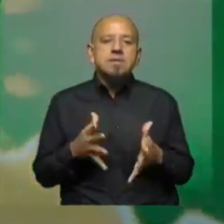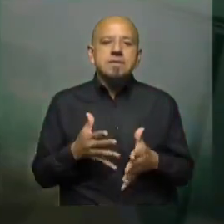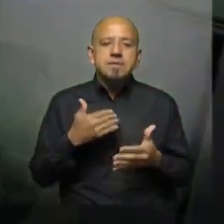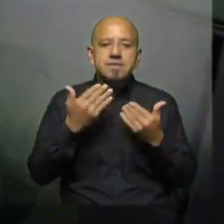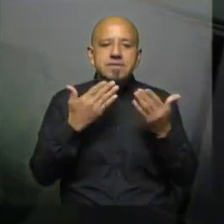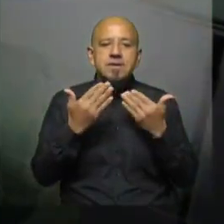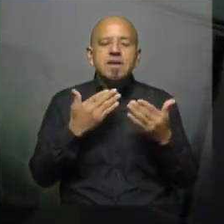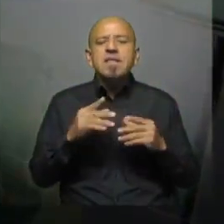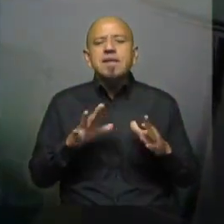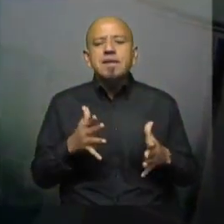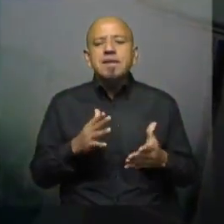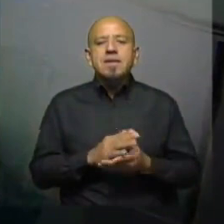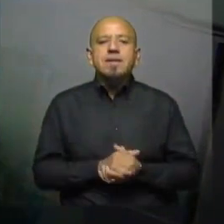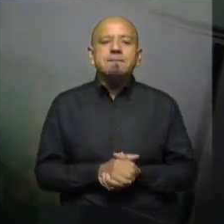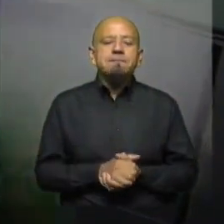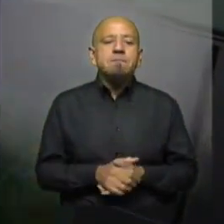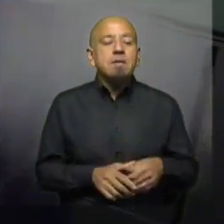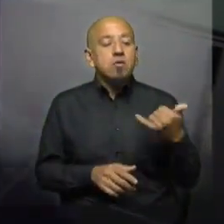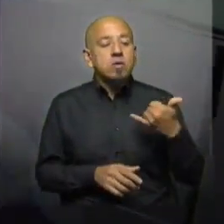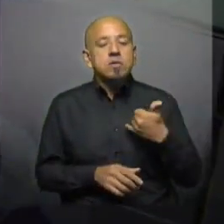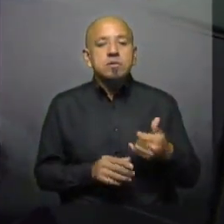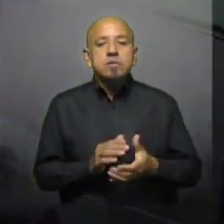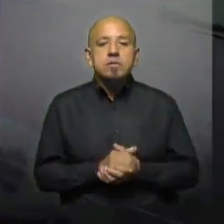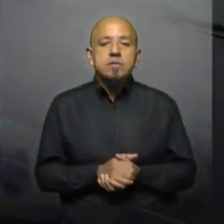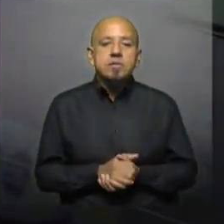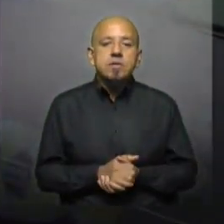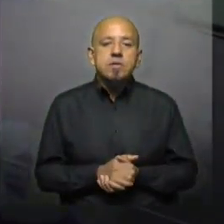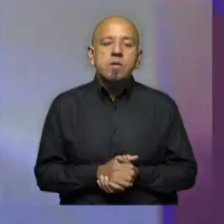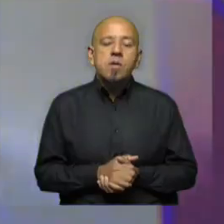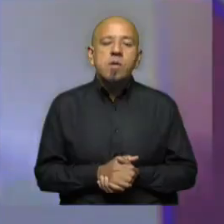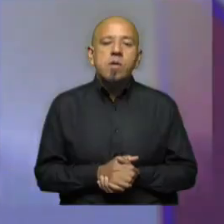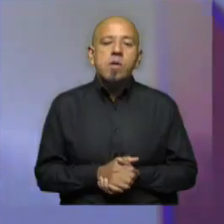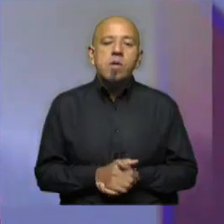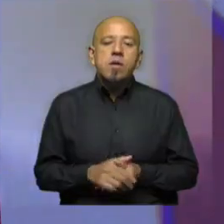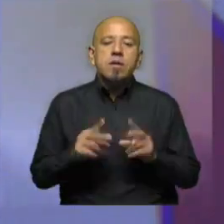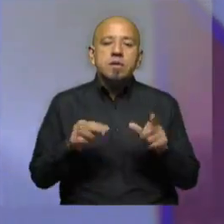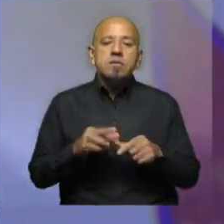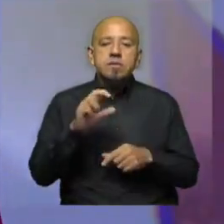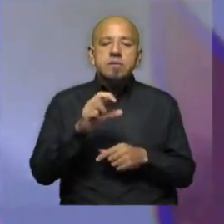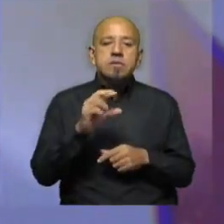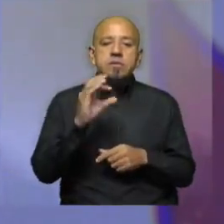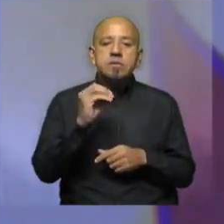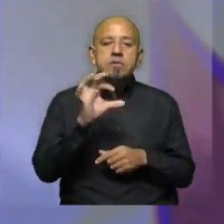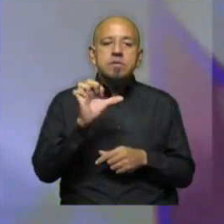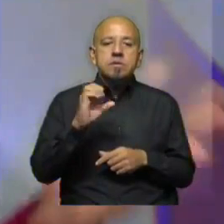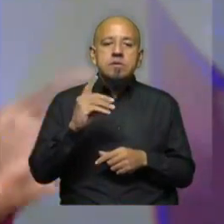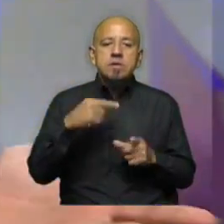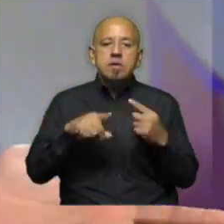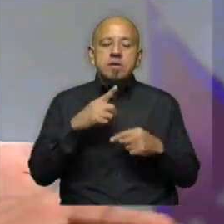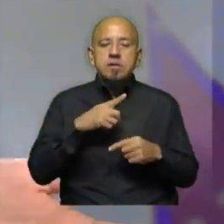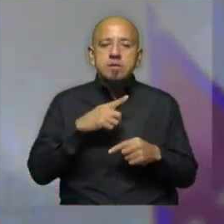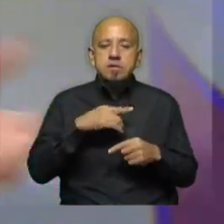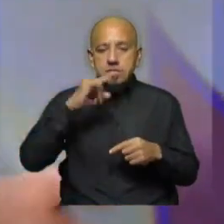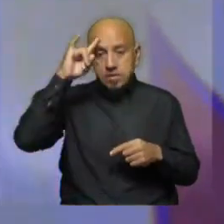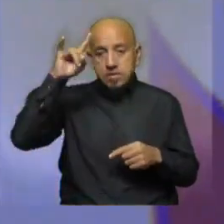hablar? Contanos, bueno, qué nos traes, More. Y bueno, traigo una nota sobre el Rosedal del Prado, que bueno, es un